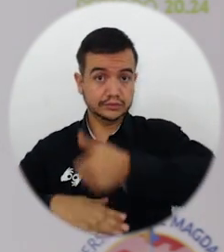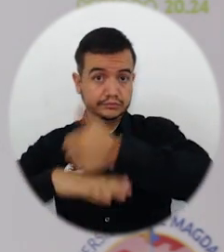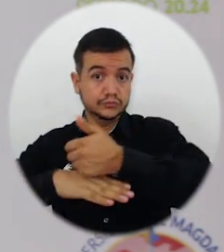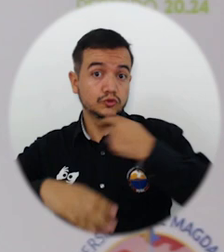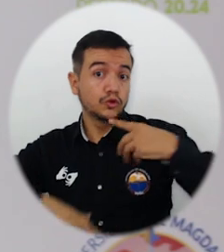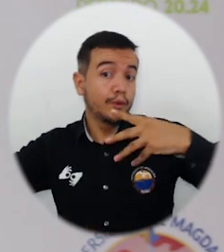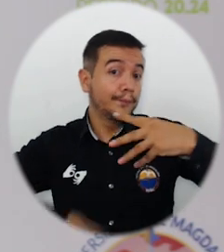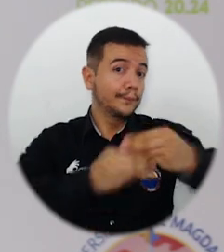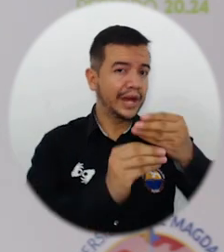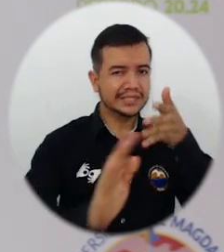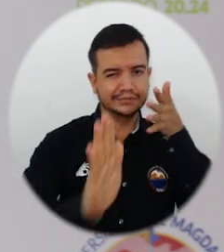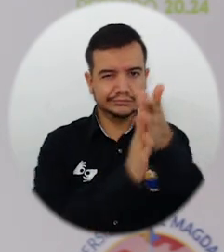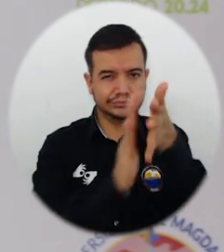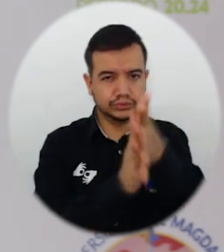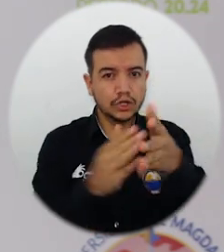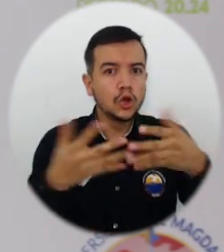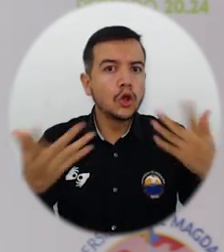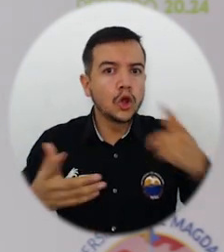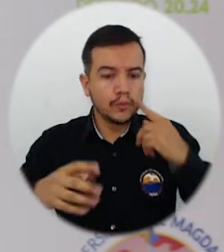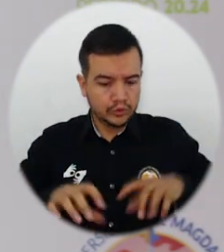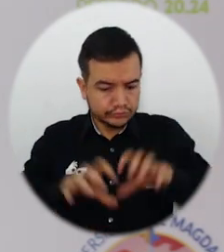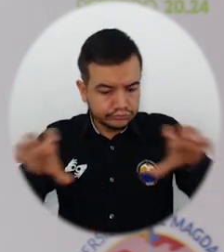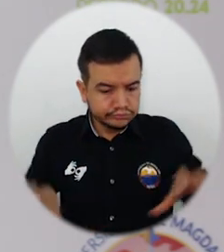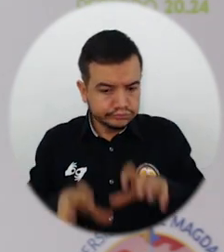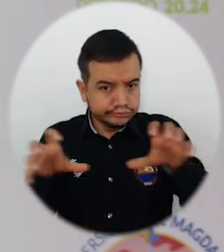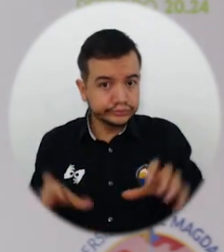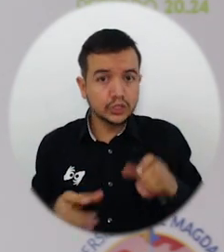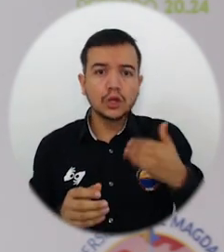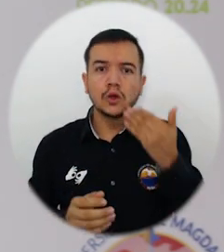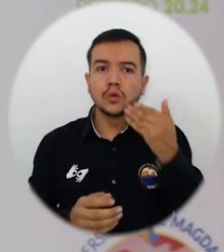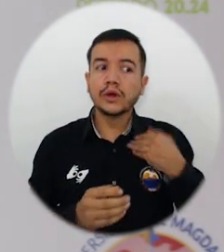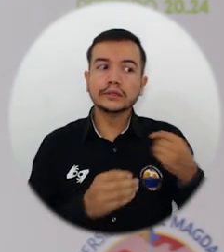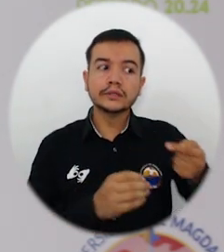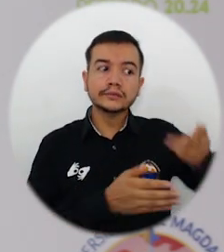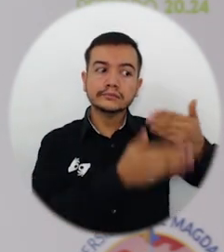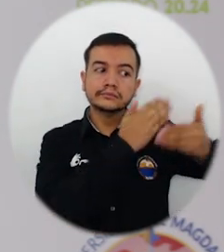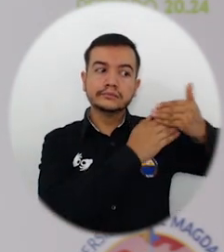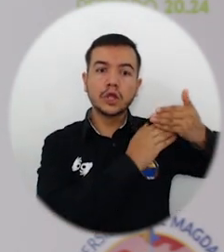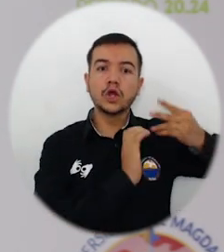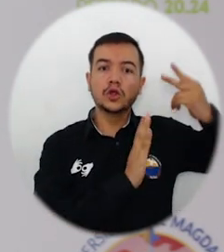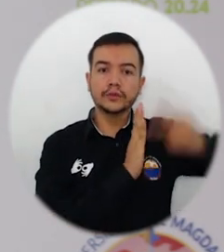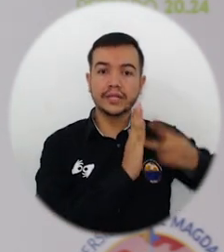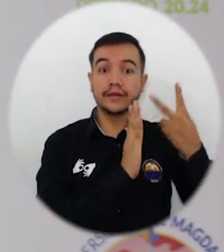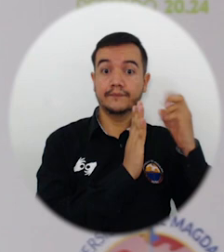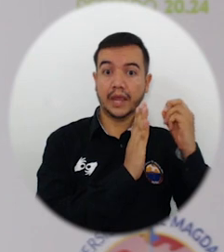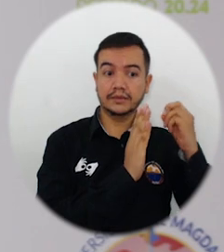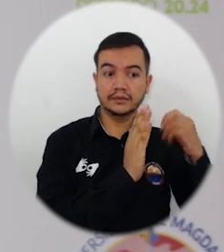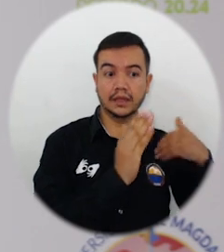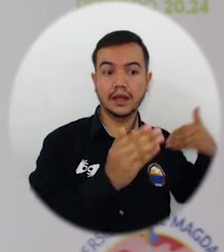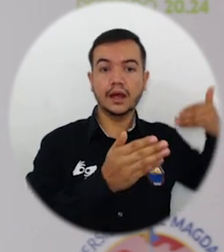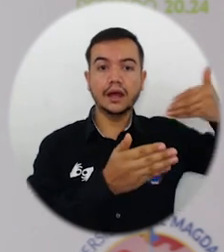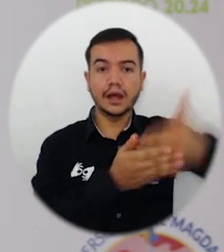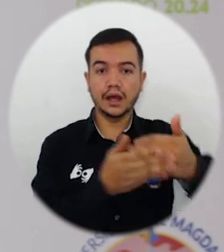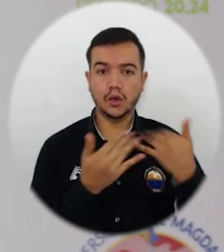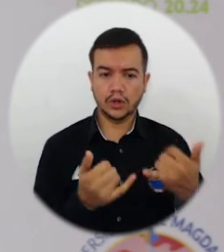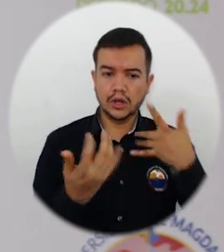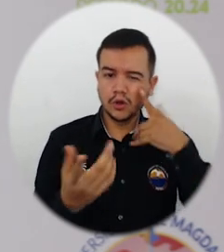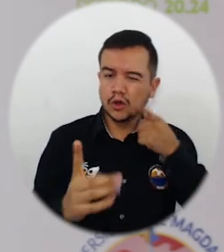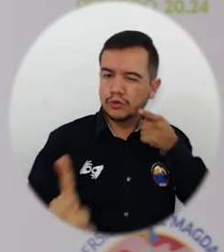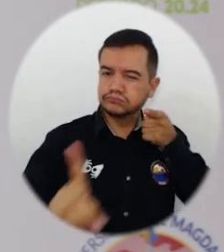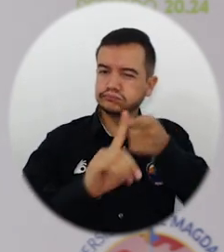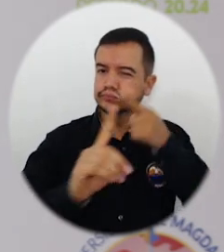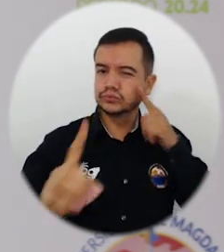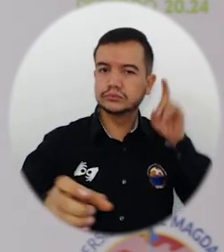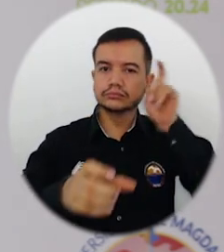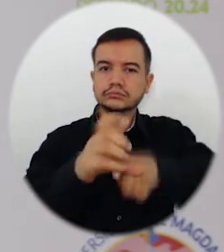poder hacer un balance de todas las actividades que hemos realizado, no solo en este año, sino durante el año anterior, para lograr la matrícula cero. En